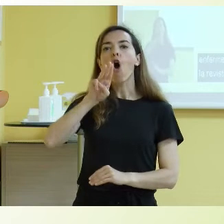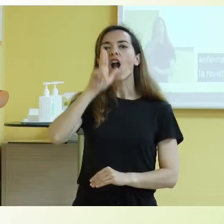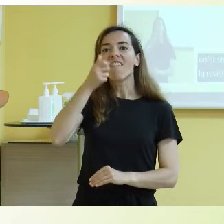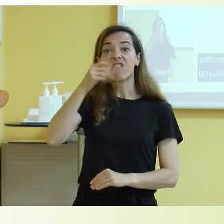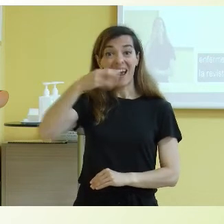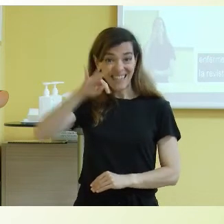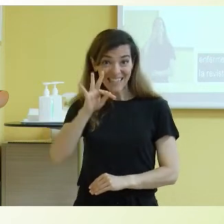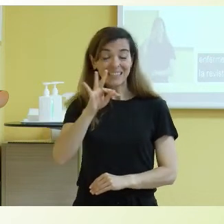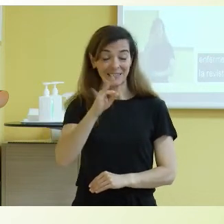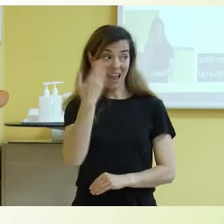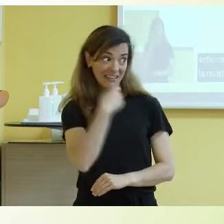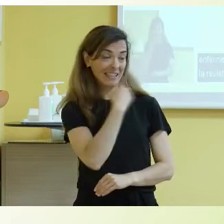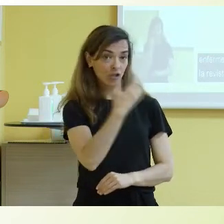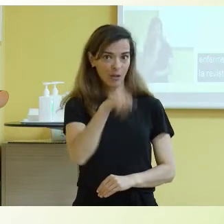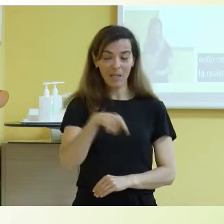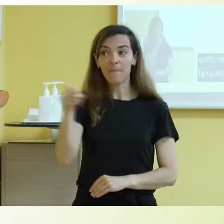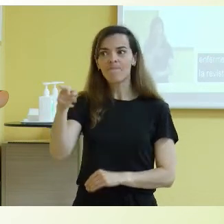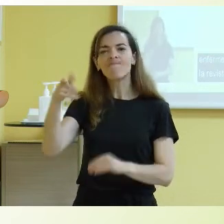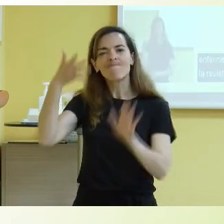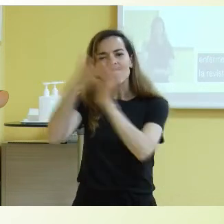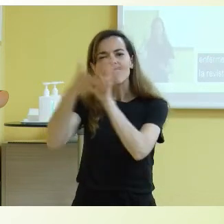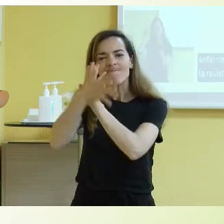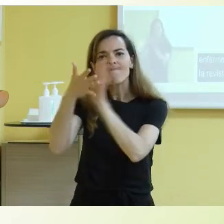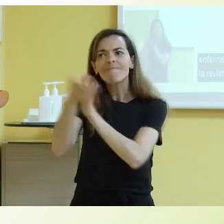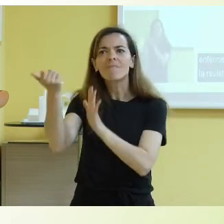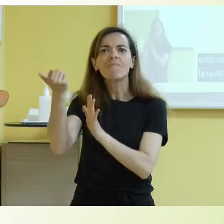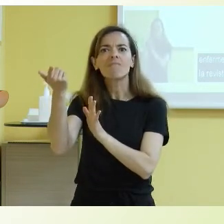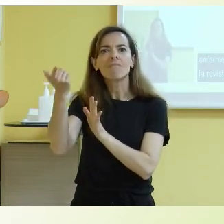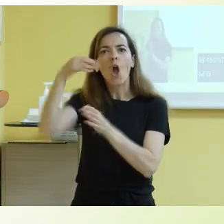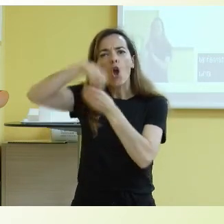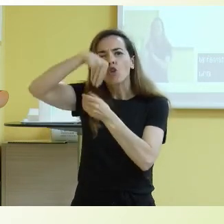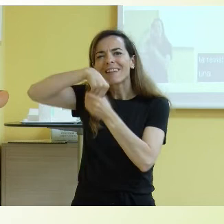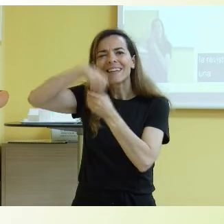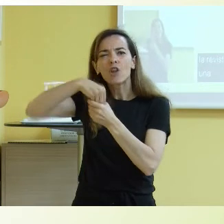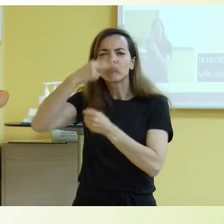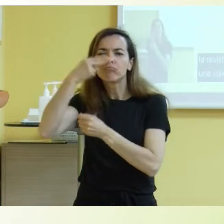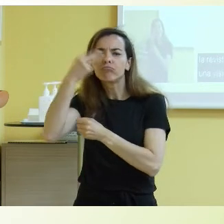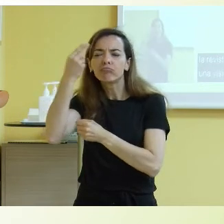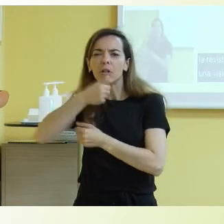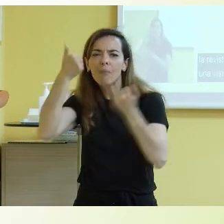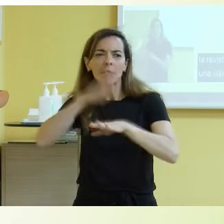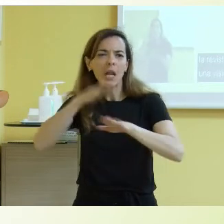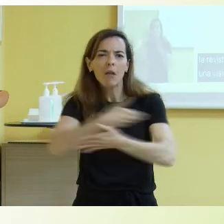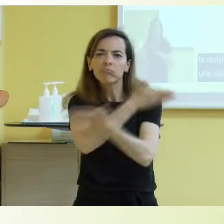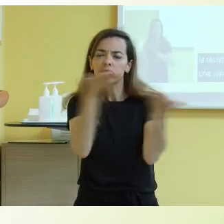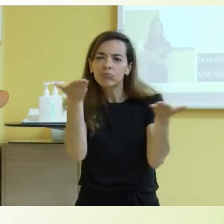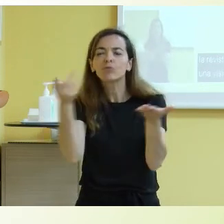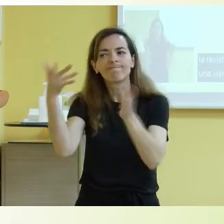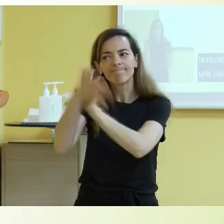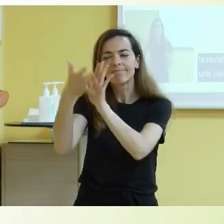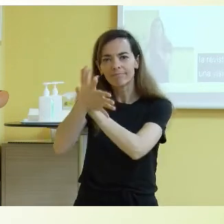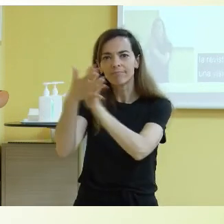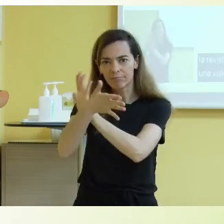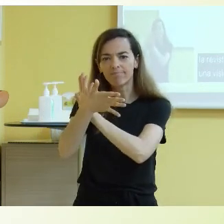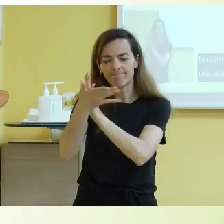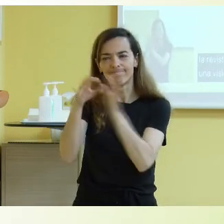doctor Posada, incidiendo sobre los contenidos que pueden resultar de mayor interés para nosotros en el ámbito de la